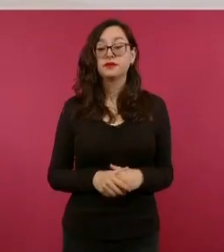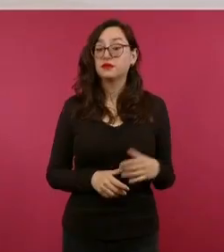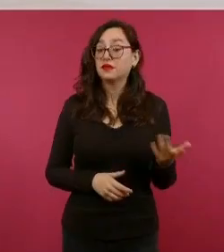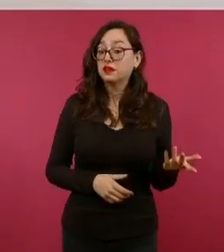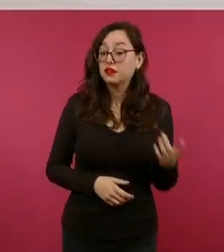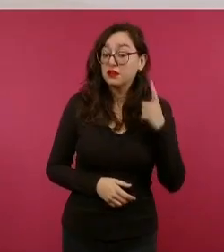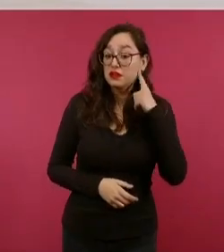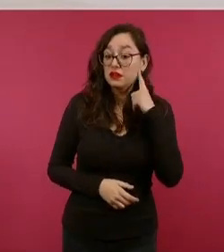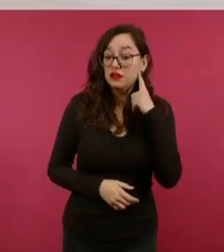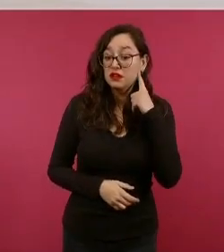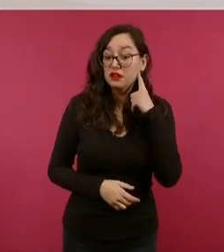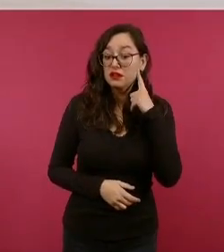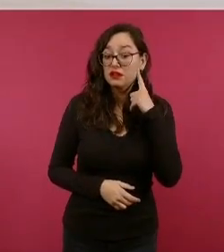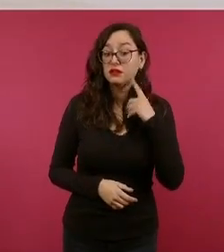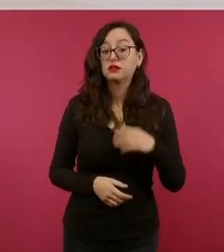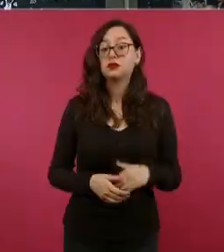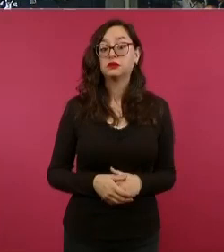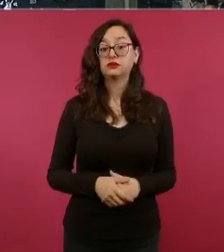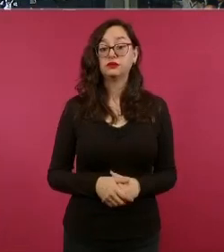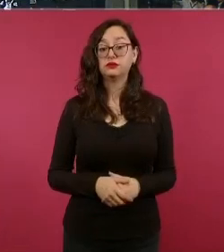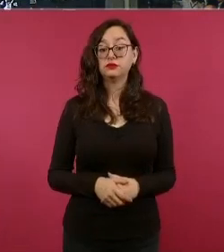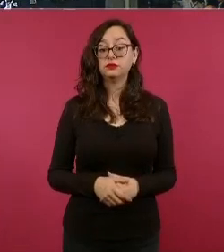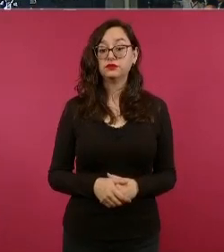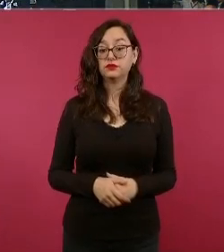¿Mande? No, hoy la